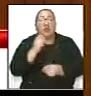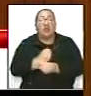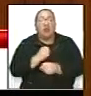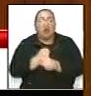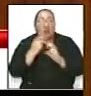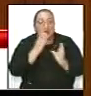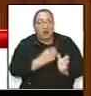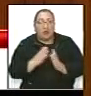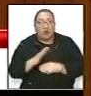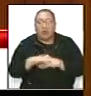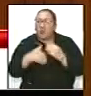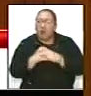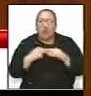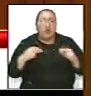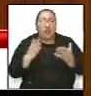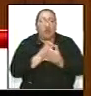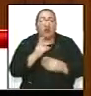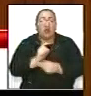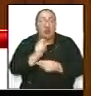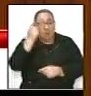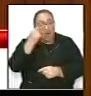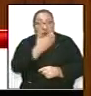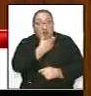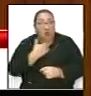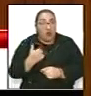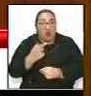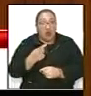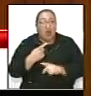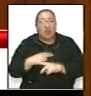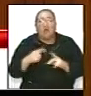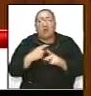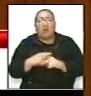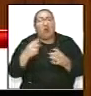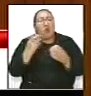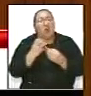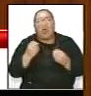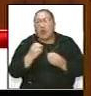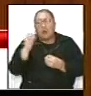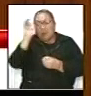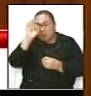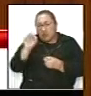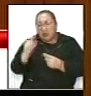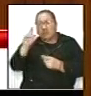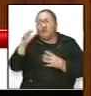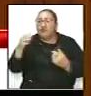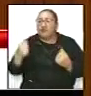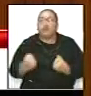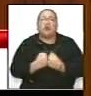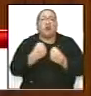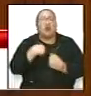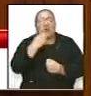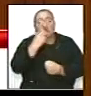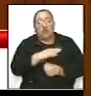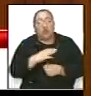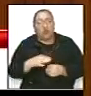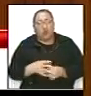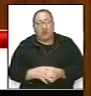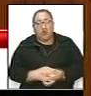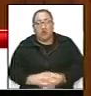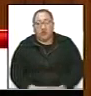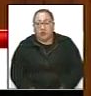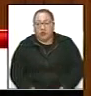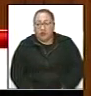todos los niveles educativos para mejorar estos crueles índices que afectan a nuestros niños, niñas